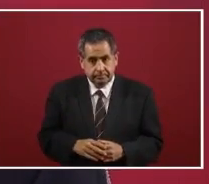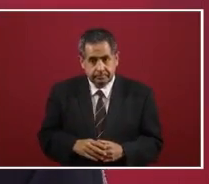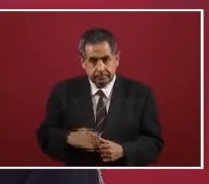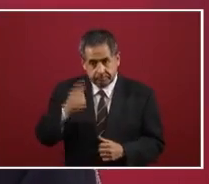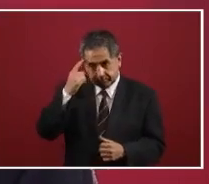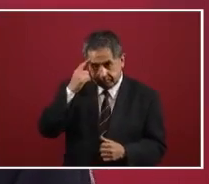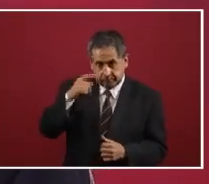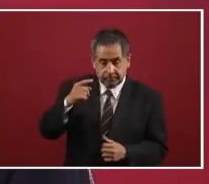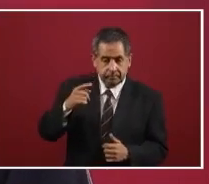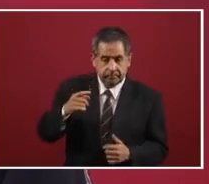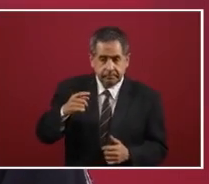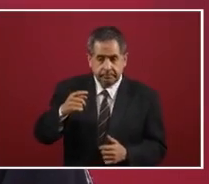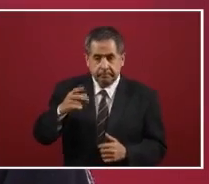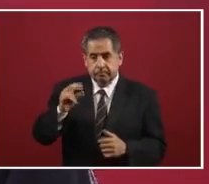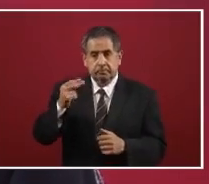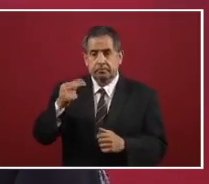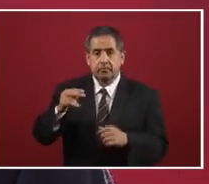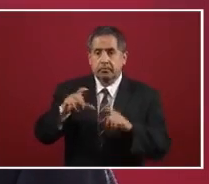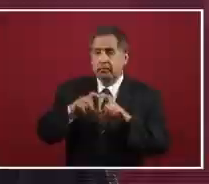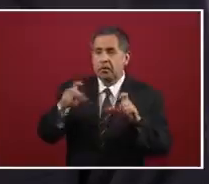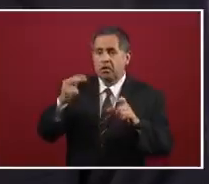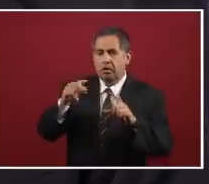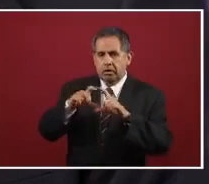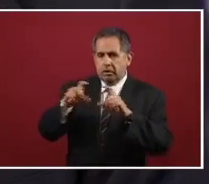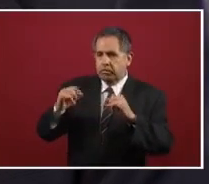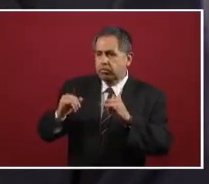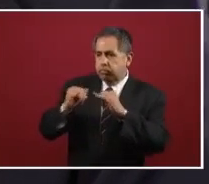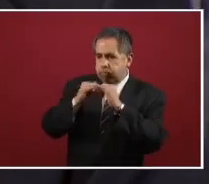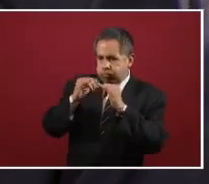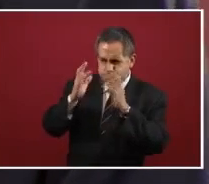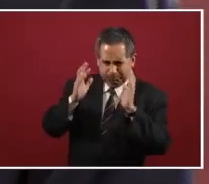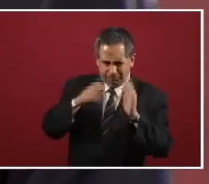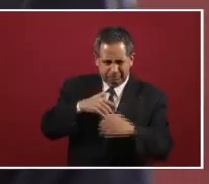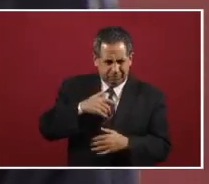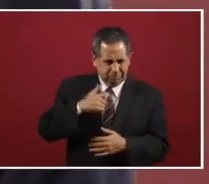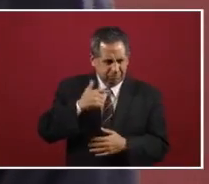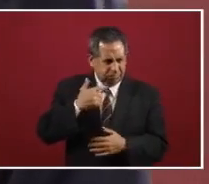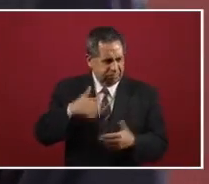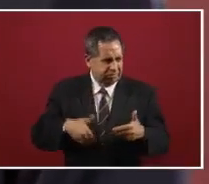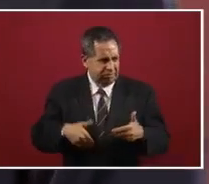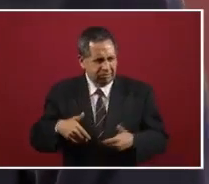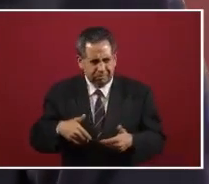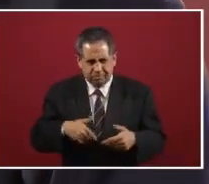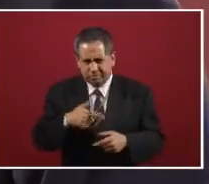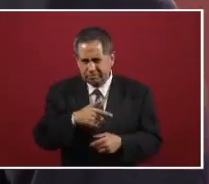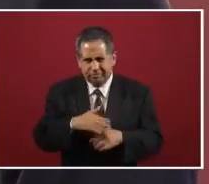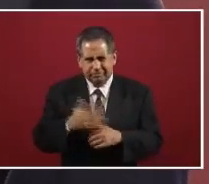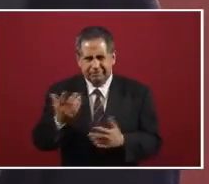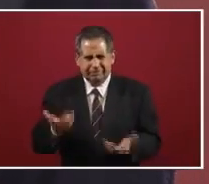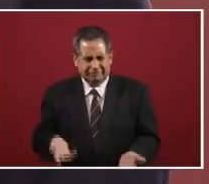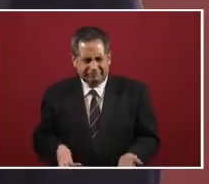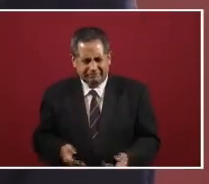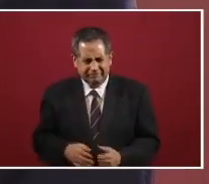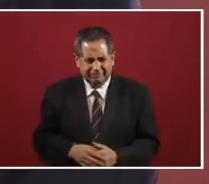para que no se llamara así, no sé por qué les molesta tanto,